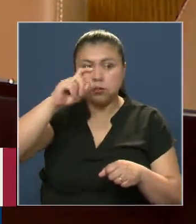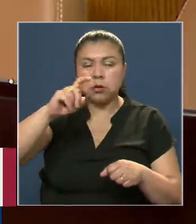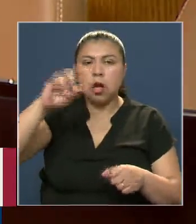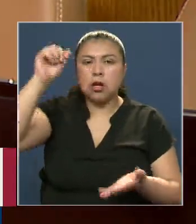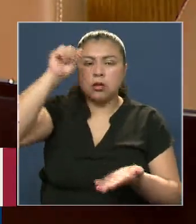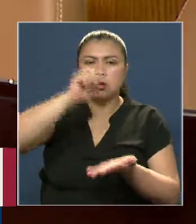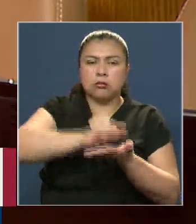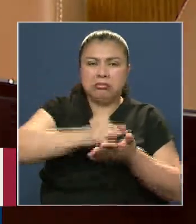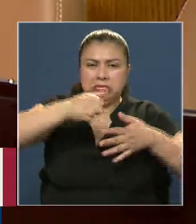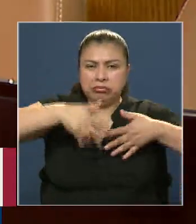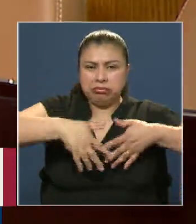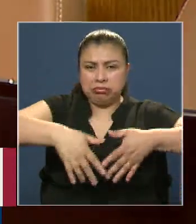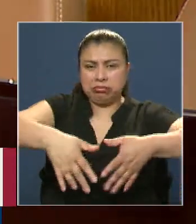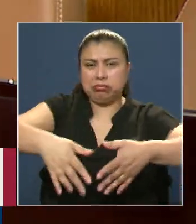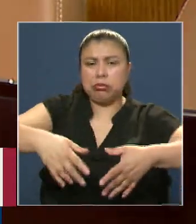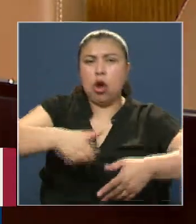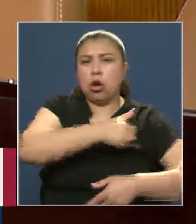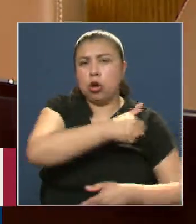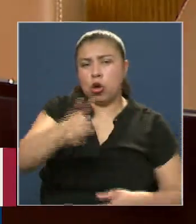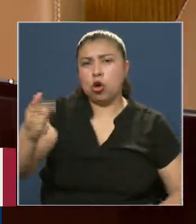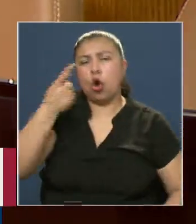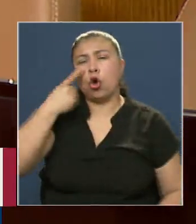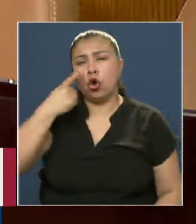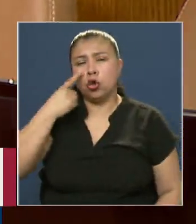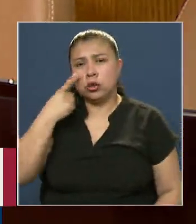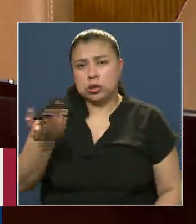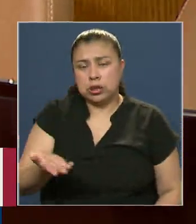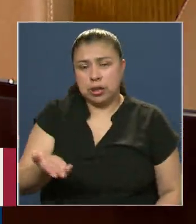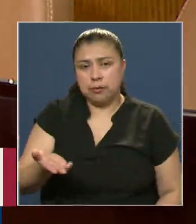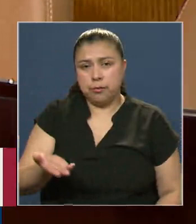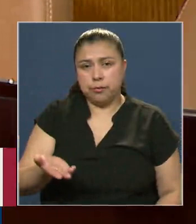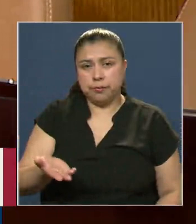muy mediática y que todos y todas conocimos.